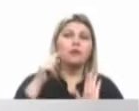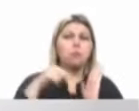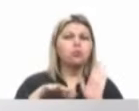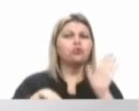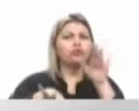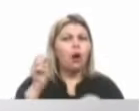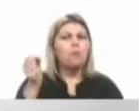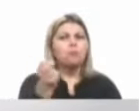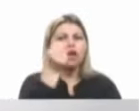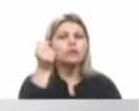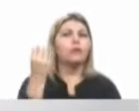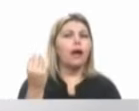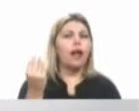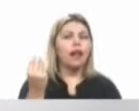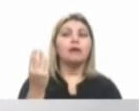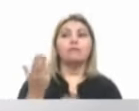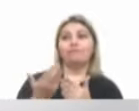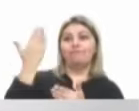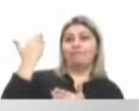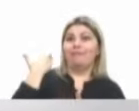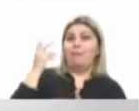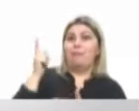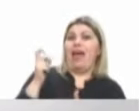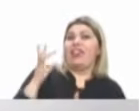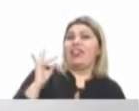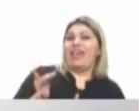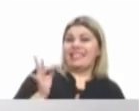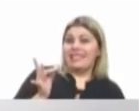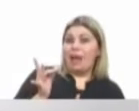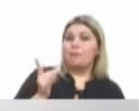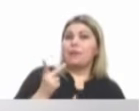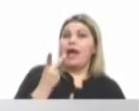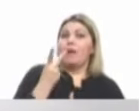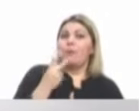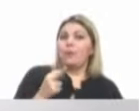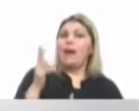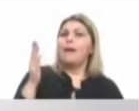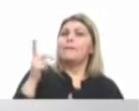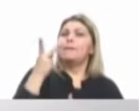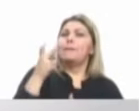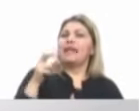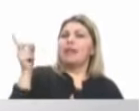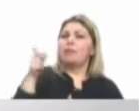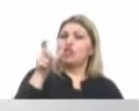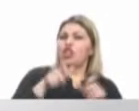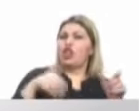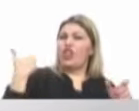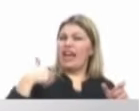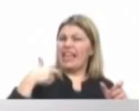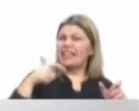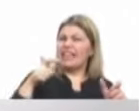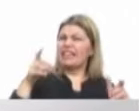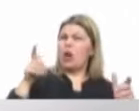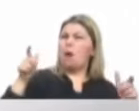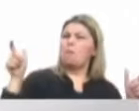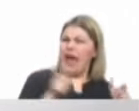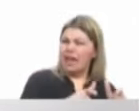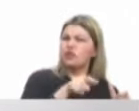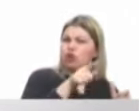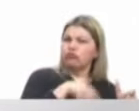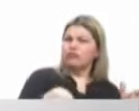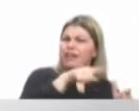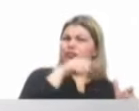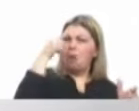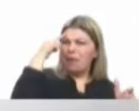el festejo del 25 de mayo. Ya le había comunicado a su círculo íntimo de amistades que le había dejado en el escritorio el presidente su renuncia